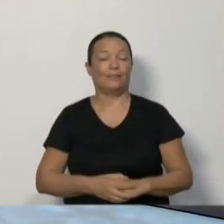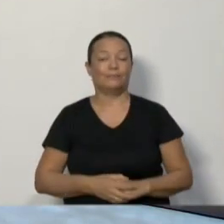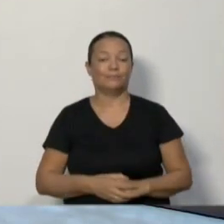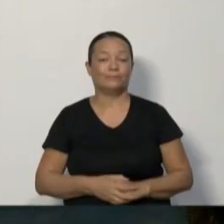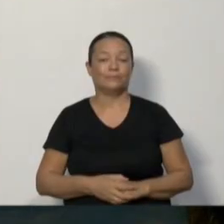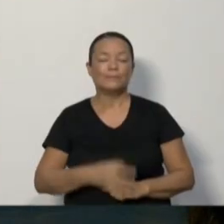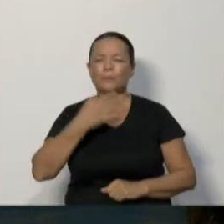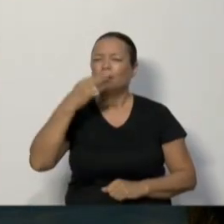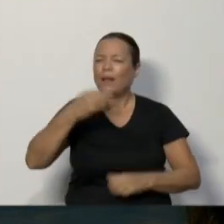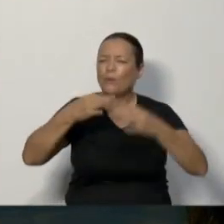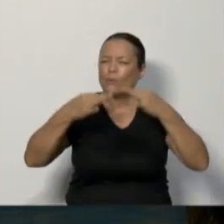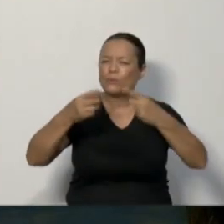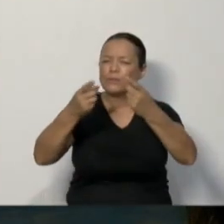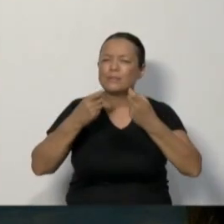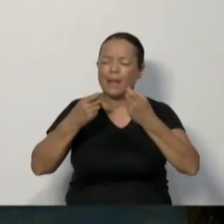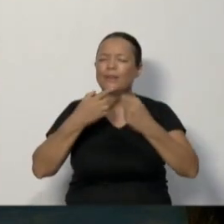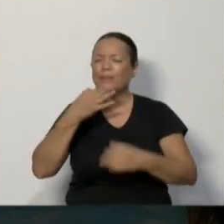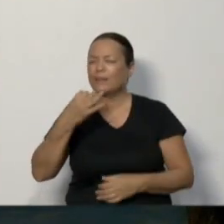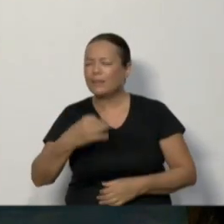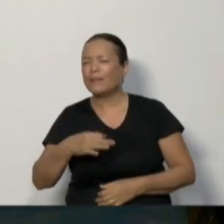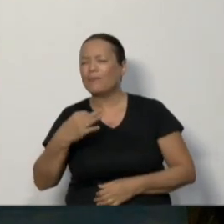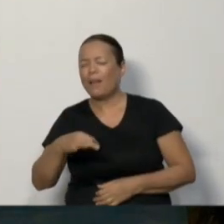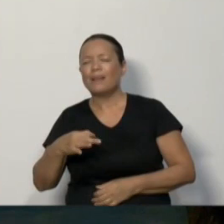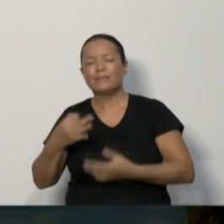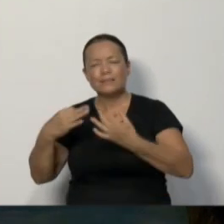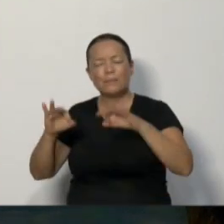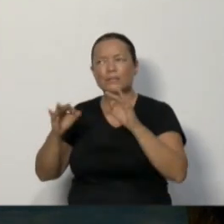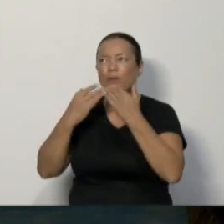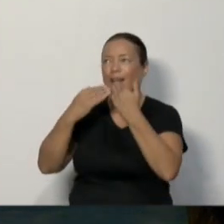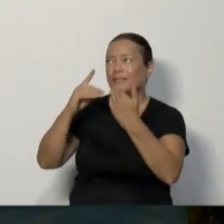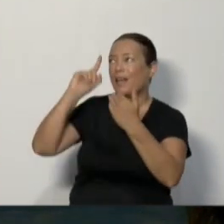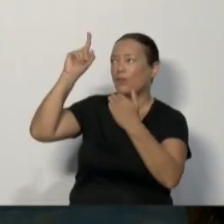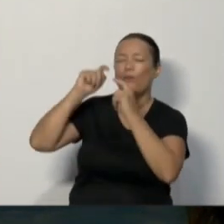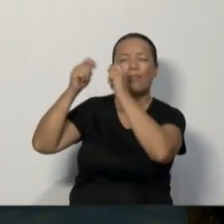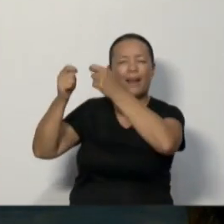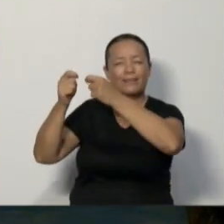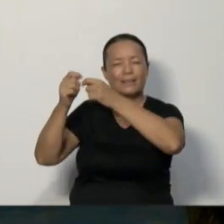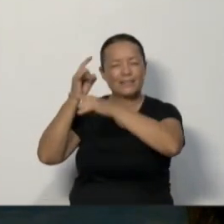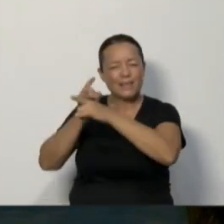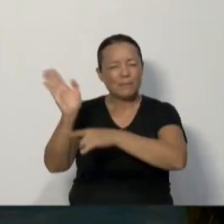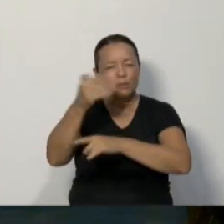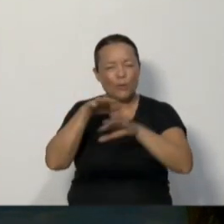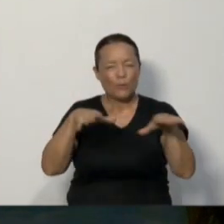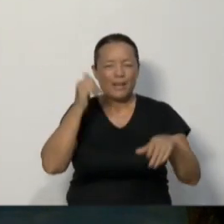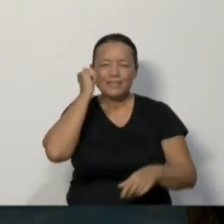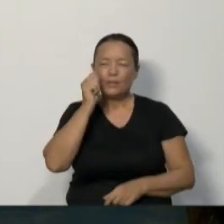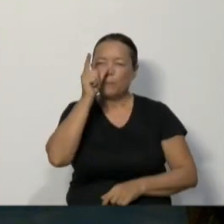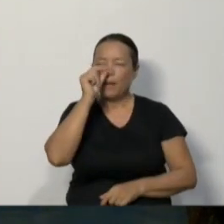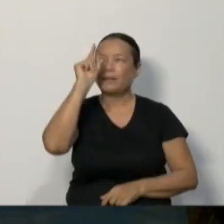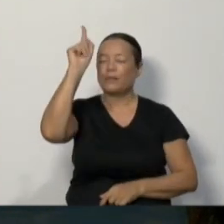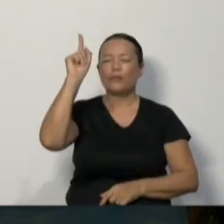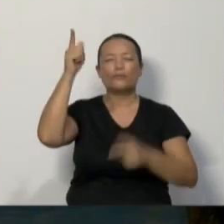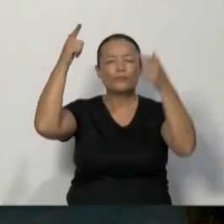y necesario. En verdad es justo y necesario. Nuestro deber y salvación darte gracias siempre y en todo lugar. Señor